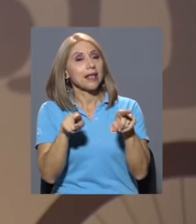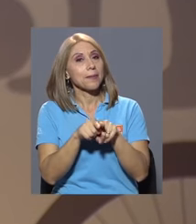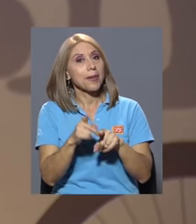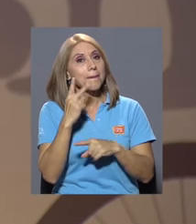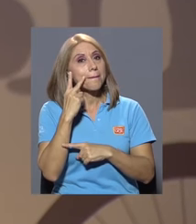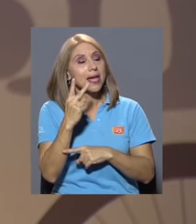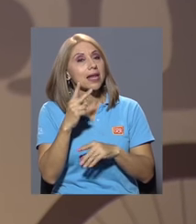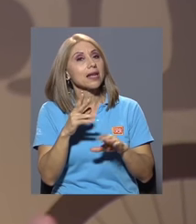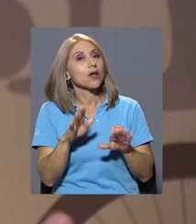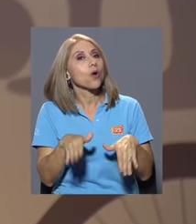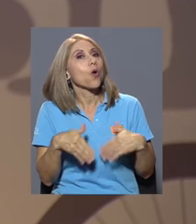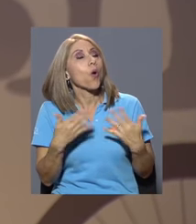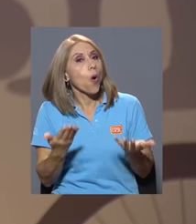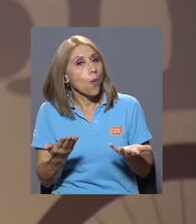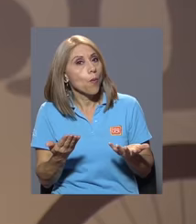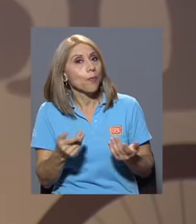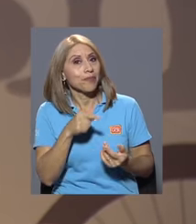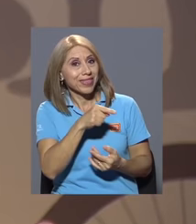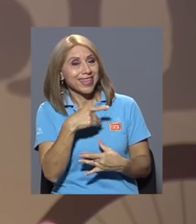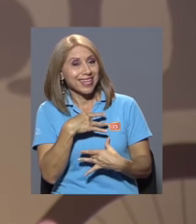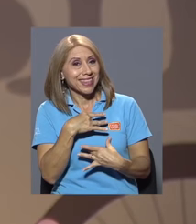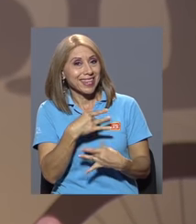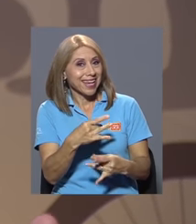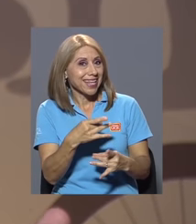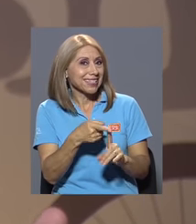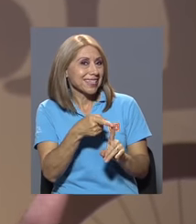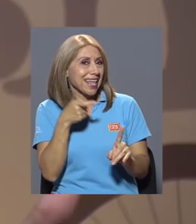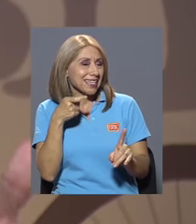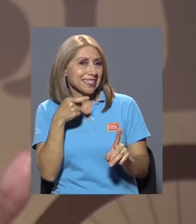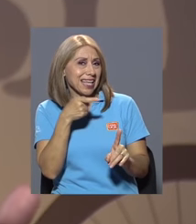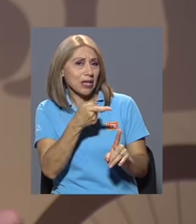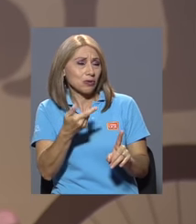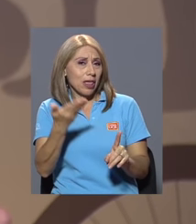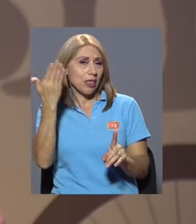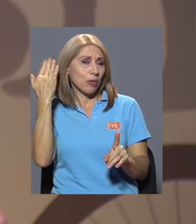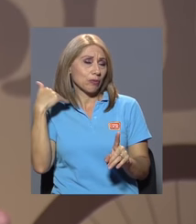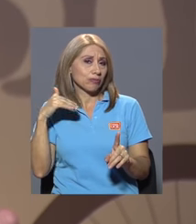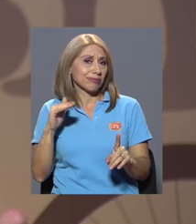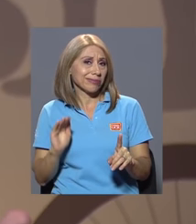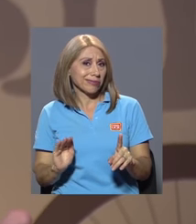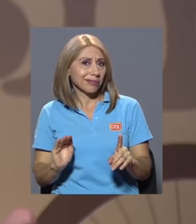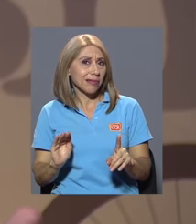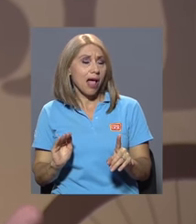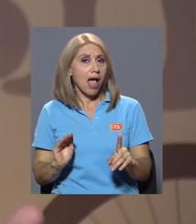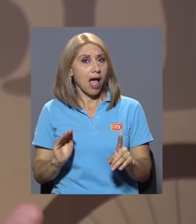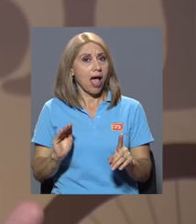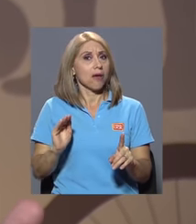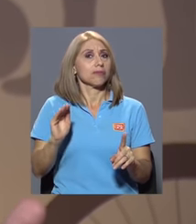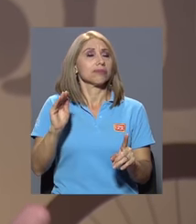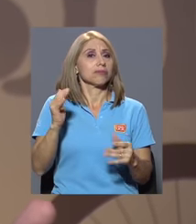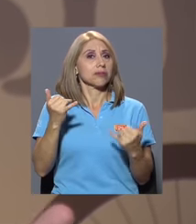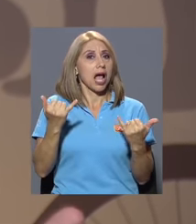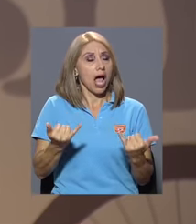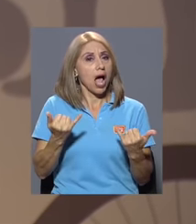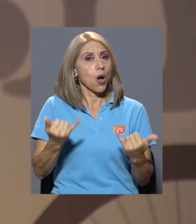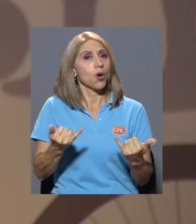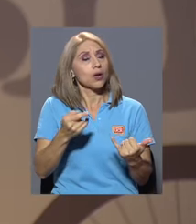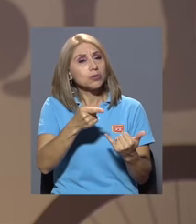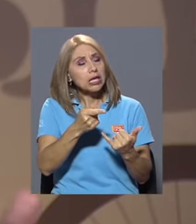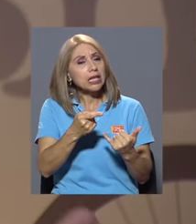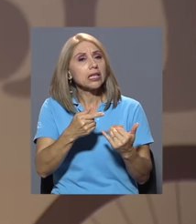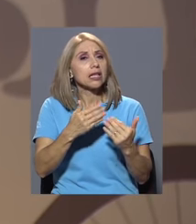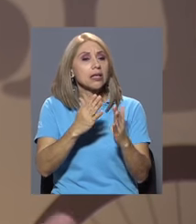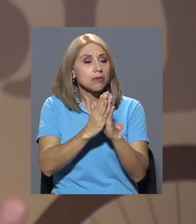cómo pasas de ese interés que viene desde muy antes, que te lleva a